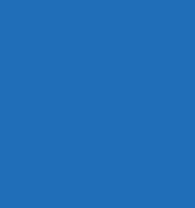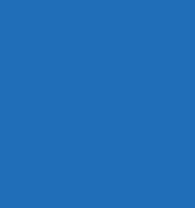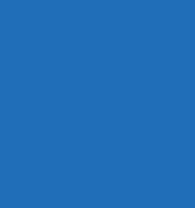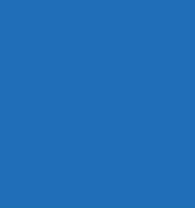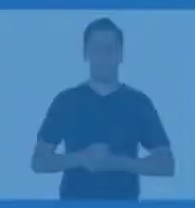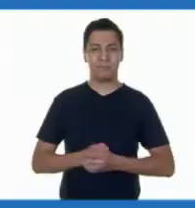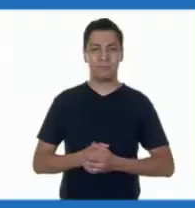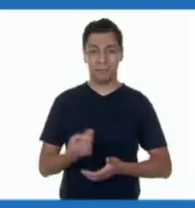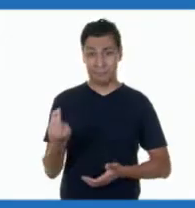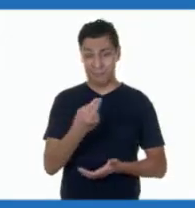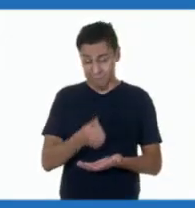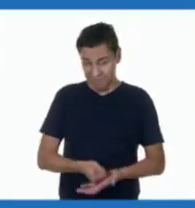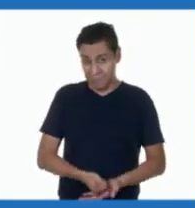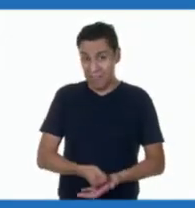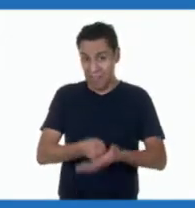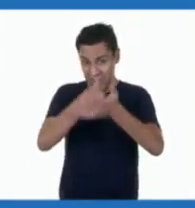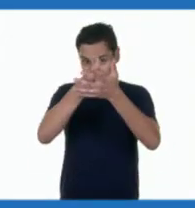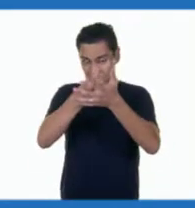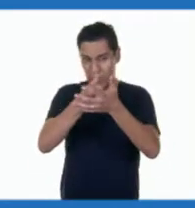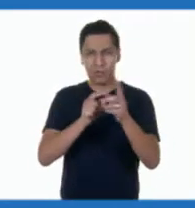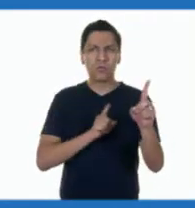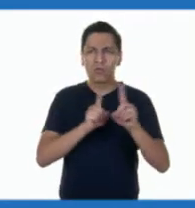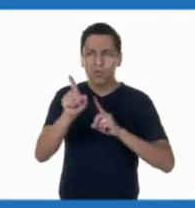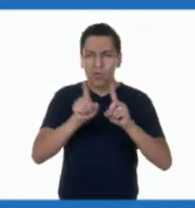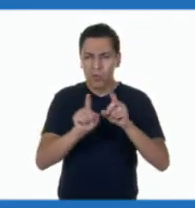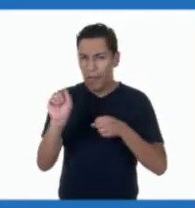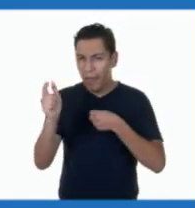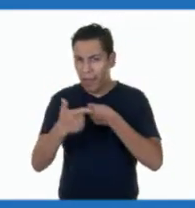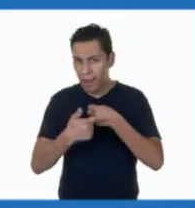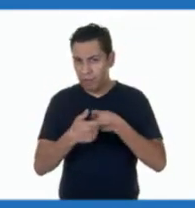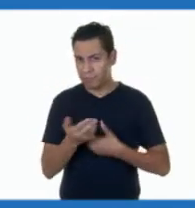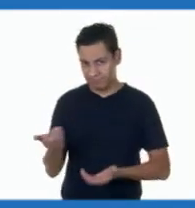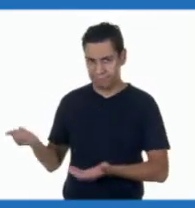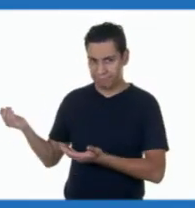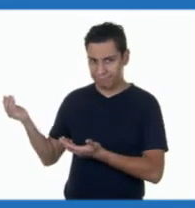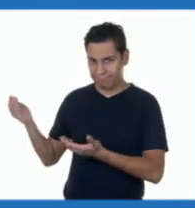Si necesitas ayuda para resolver tus dudas, contáctanos.